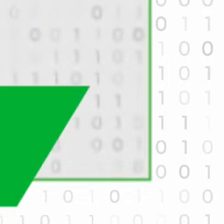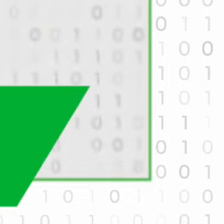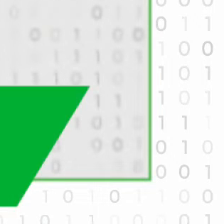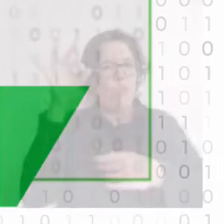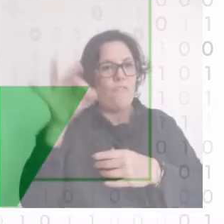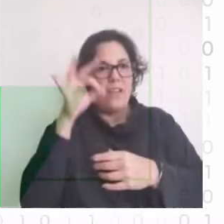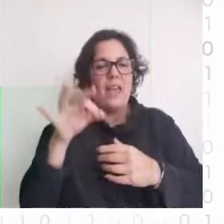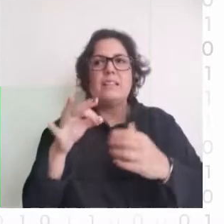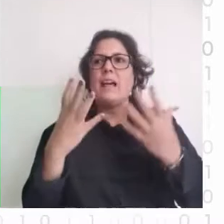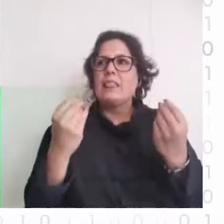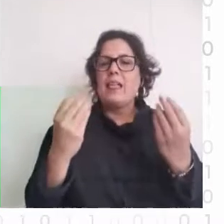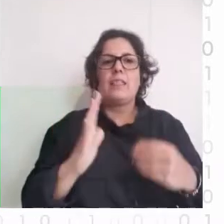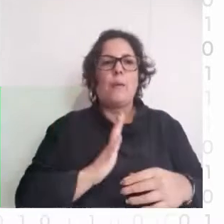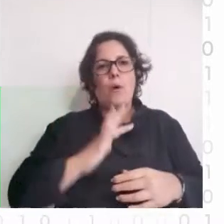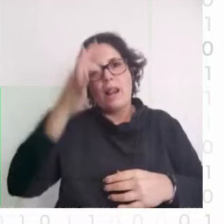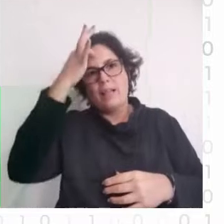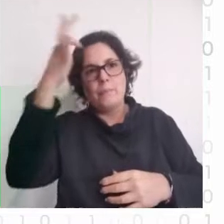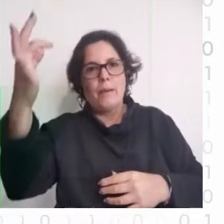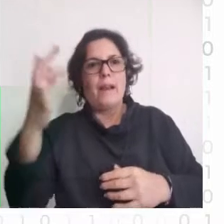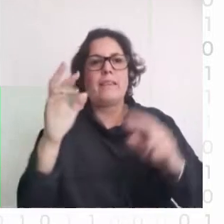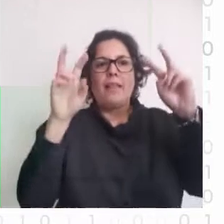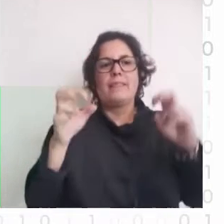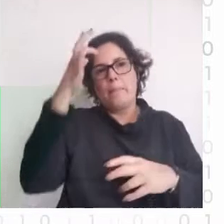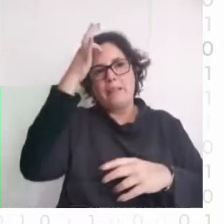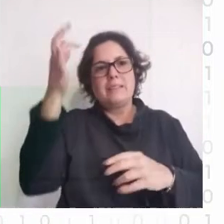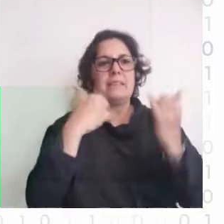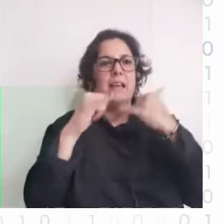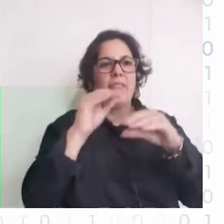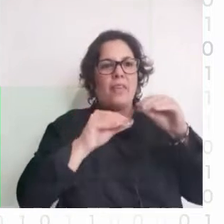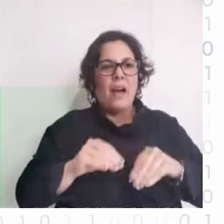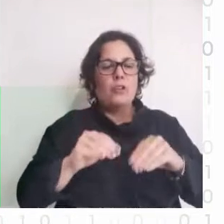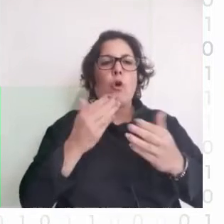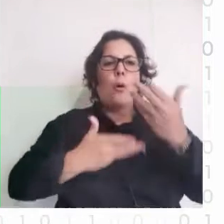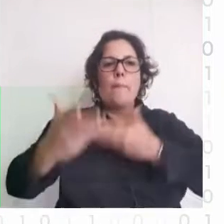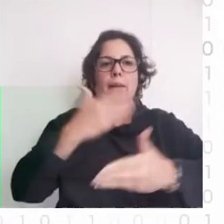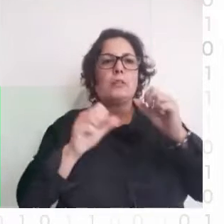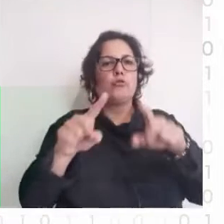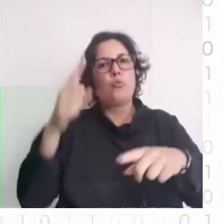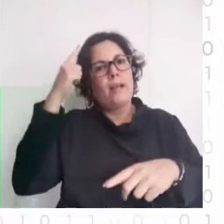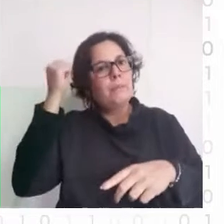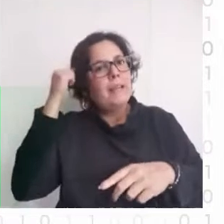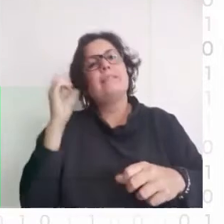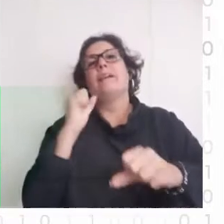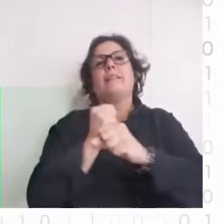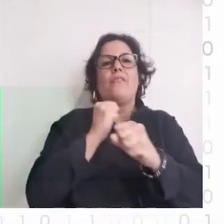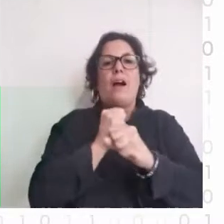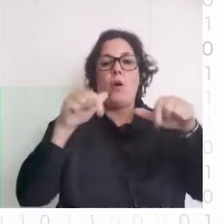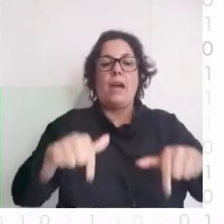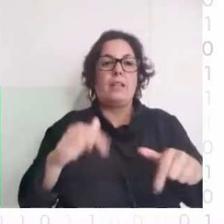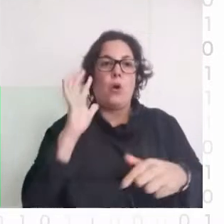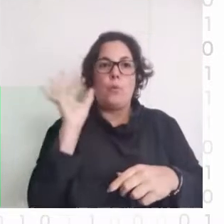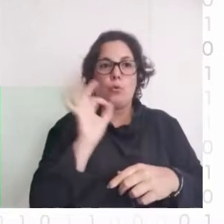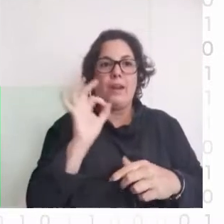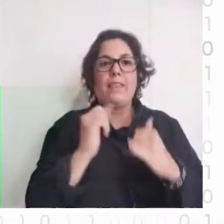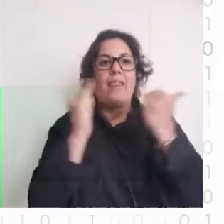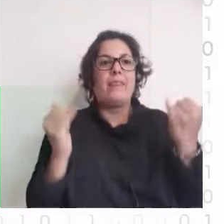conferencia con tantas mujeres expertas en temas de ciencias de datos compartiendo sus experiencias y trabajos en esta oportunidad del día